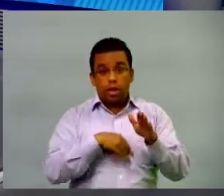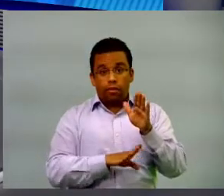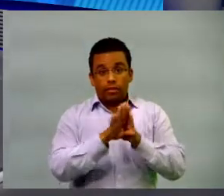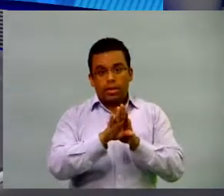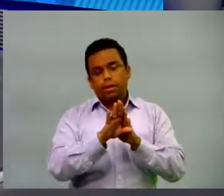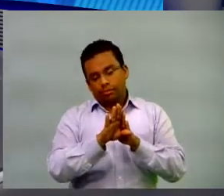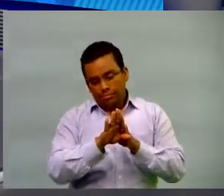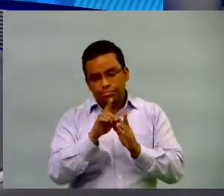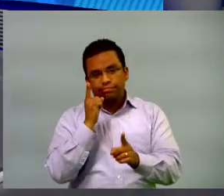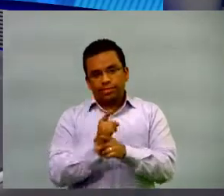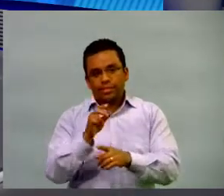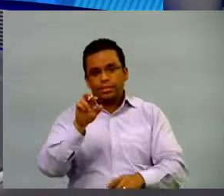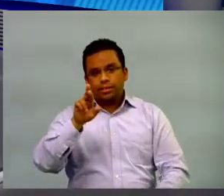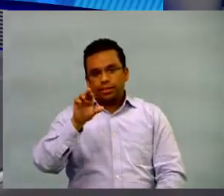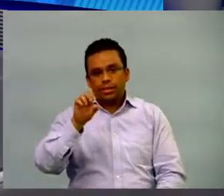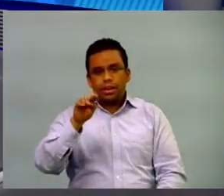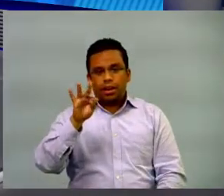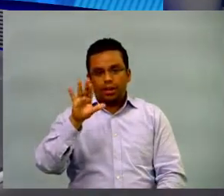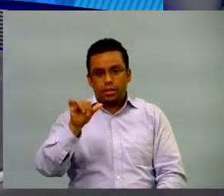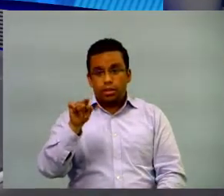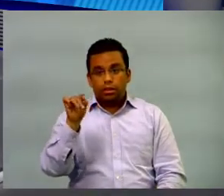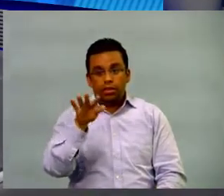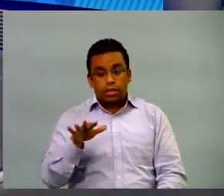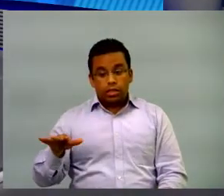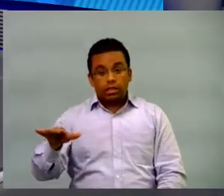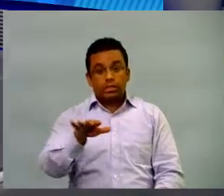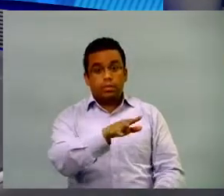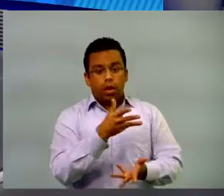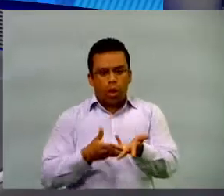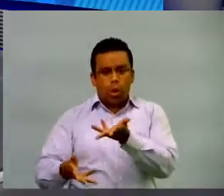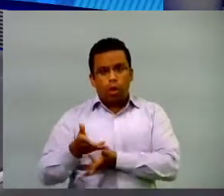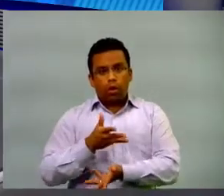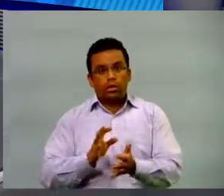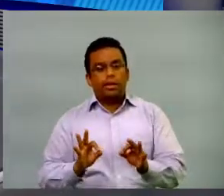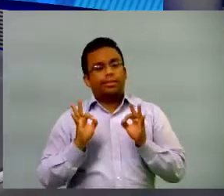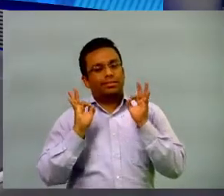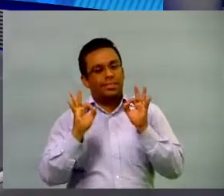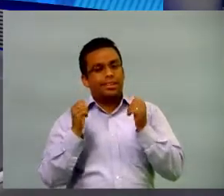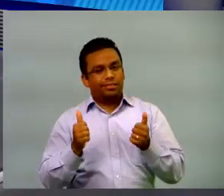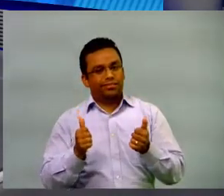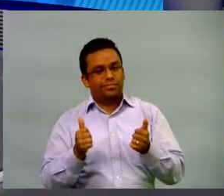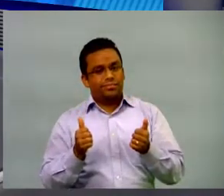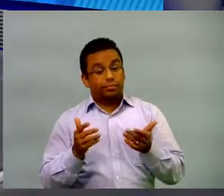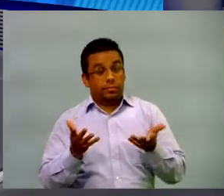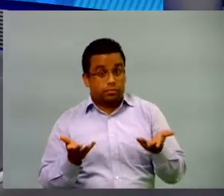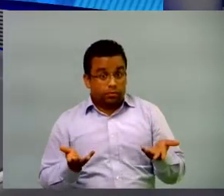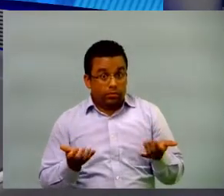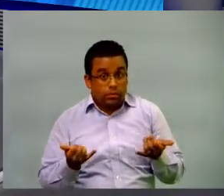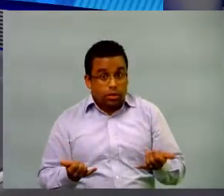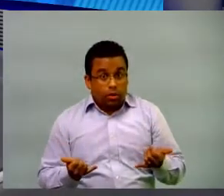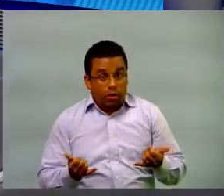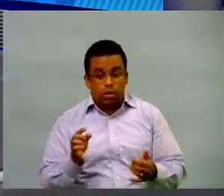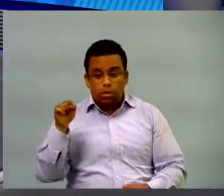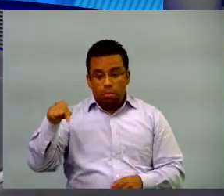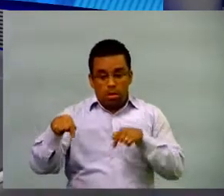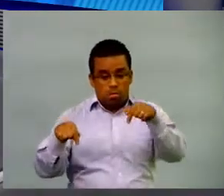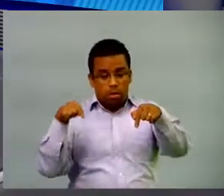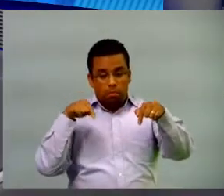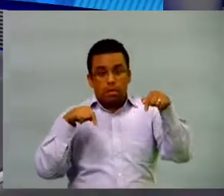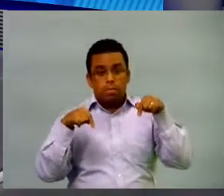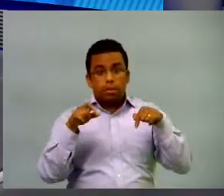están llamadas a convertirse en los escenarios de colaboración por excelencia. Ahora los referentes de la educación